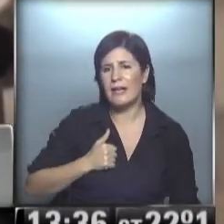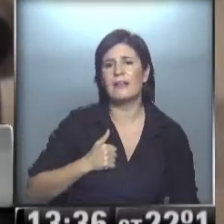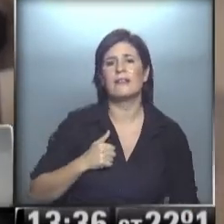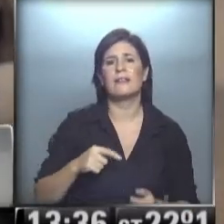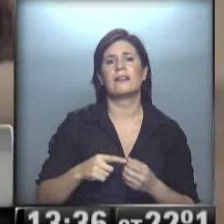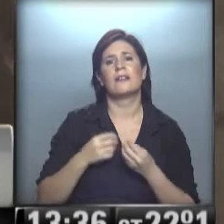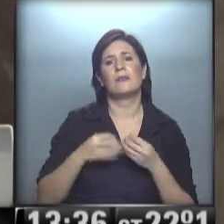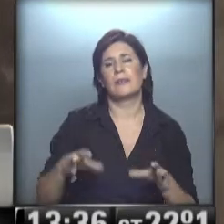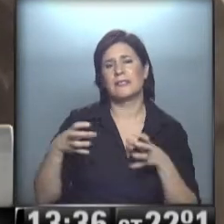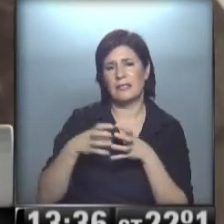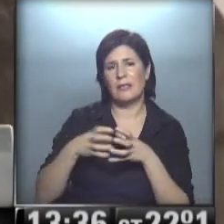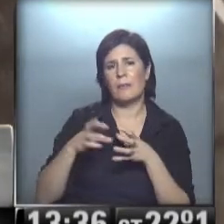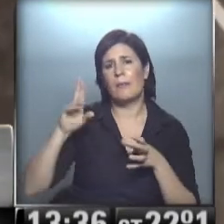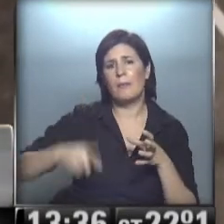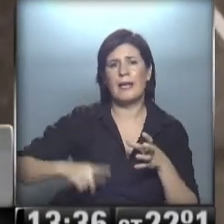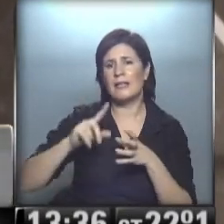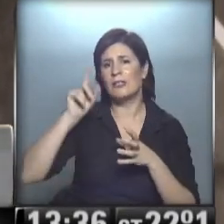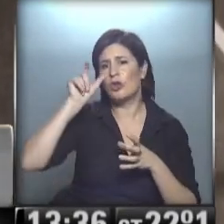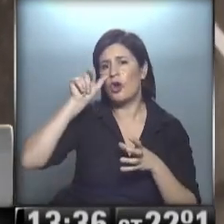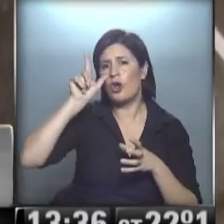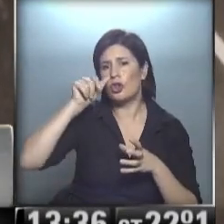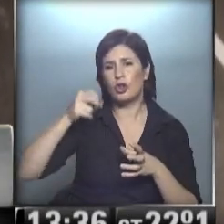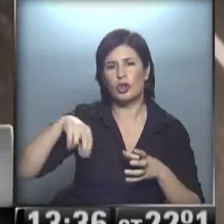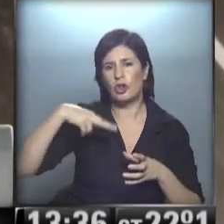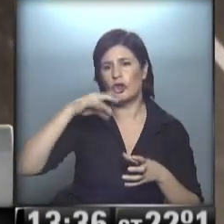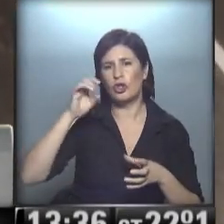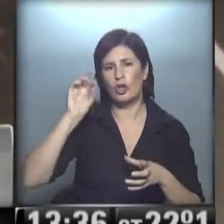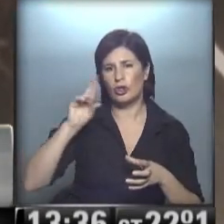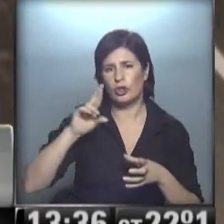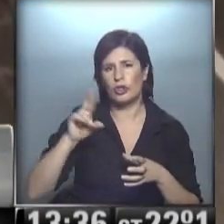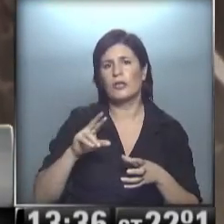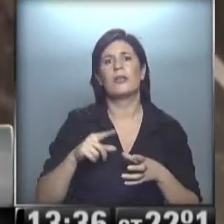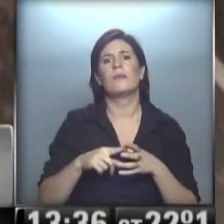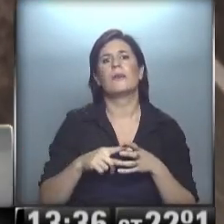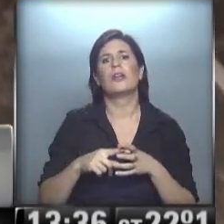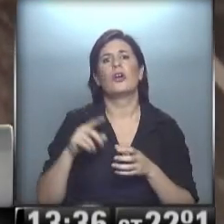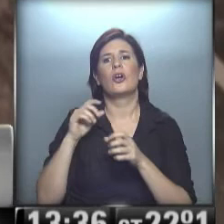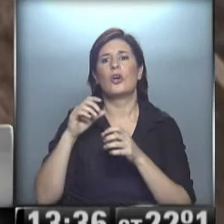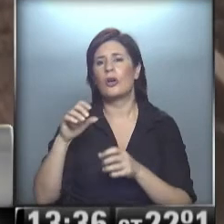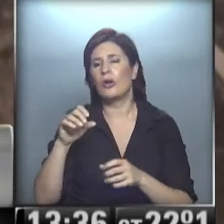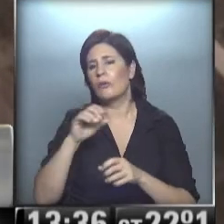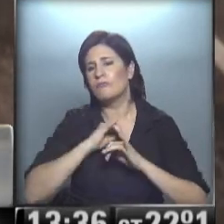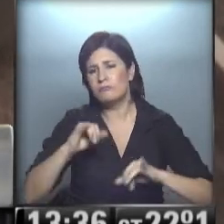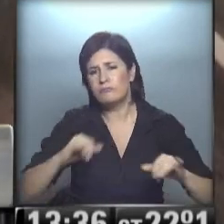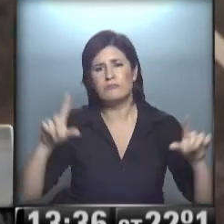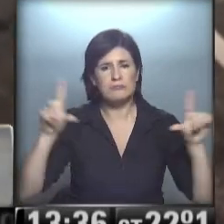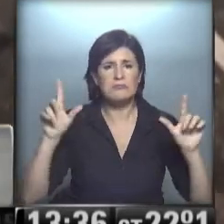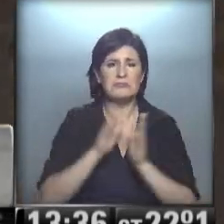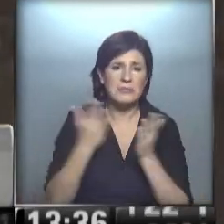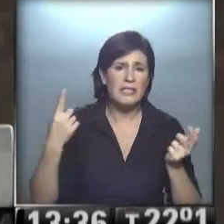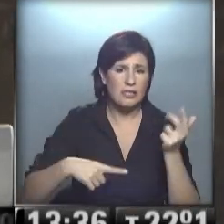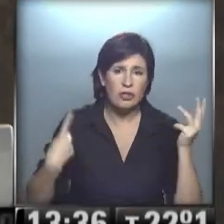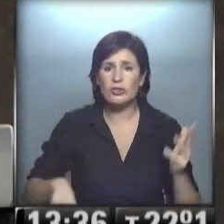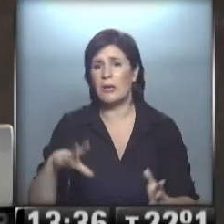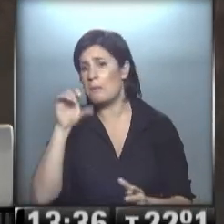Plan Cóndor y cómo fue ocultado esto por la prensa. Cinco hombres, cinco mujeres, cinco niñas que fueron sustraídos, secuestrados, algunos de ellos asesinados,